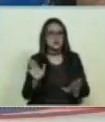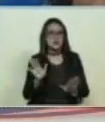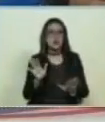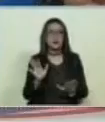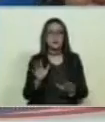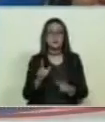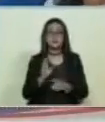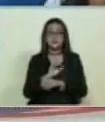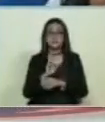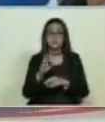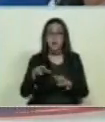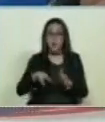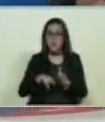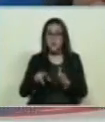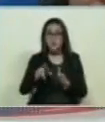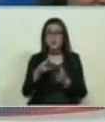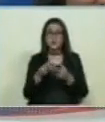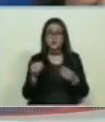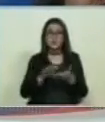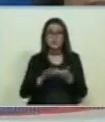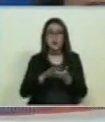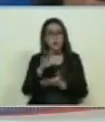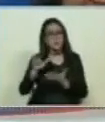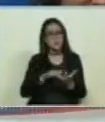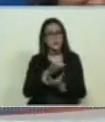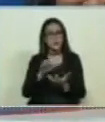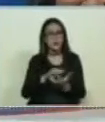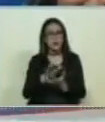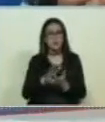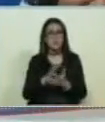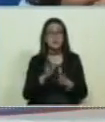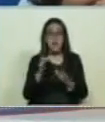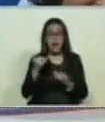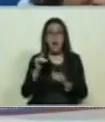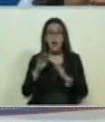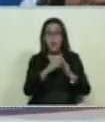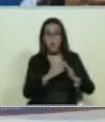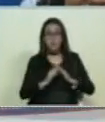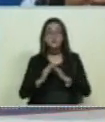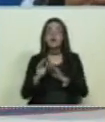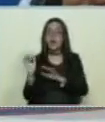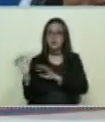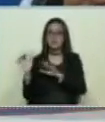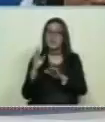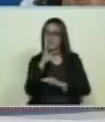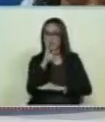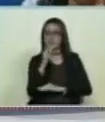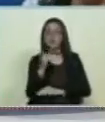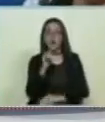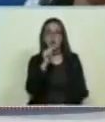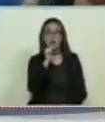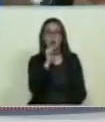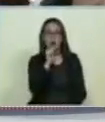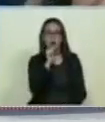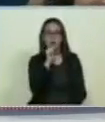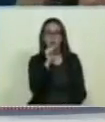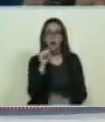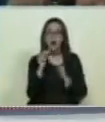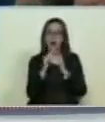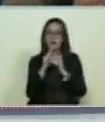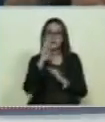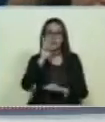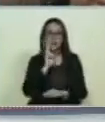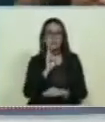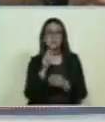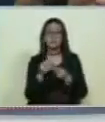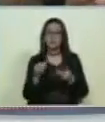inmediatamente empezamos la ruta resolutoria de ese problema, y ya un sector de la comunidad le está llegando directamente el agua en sus casas. Se trata